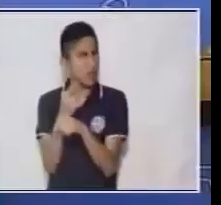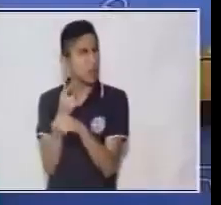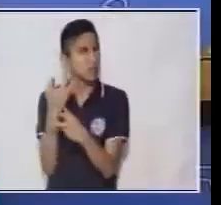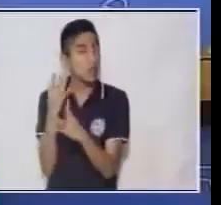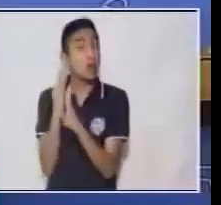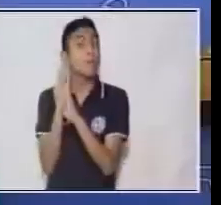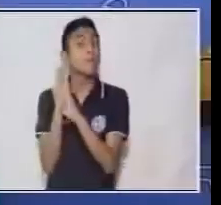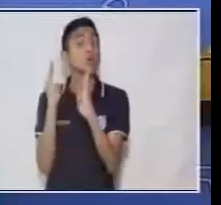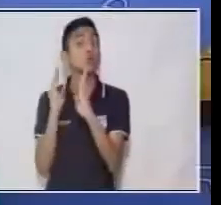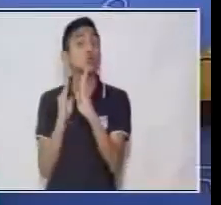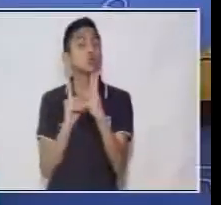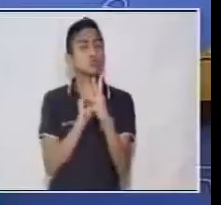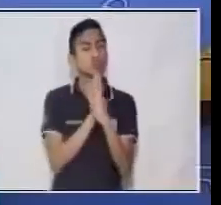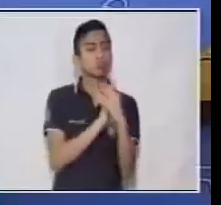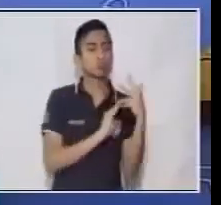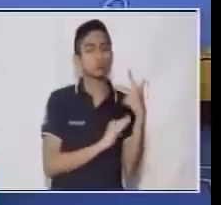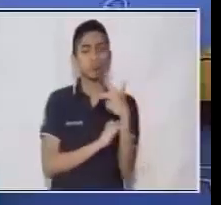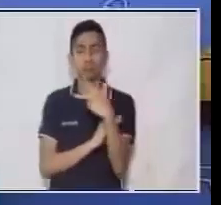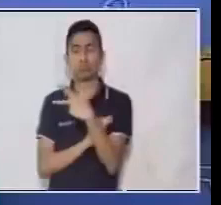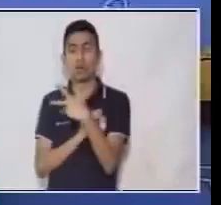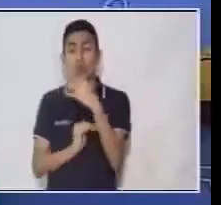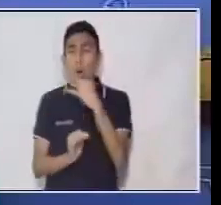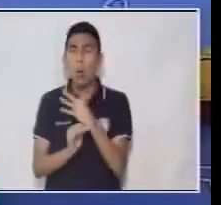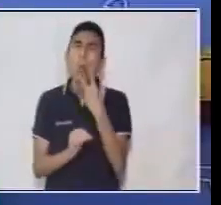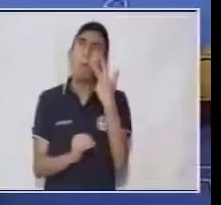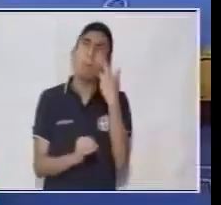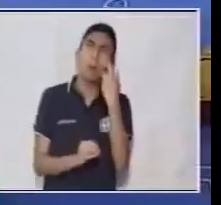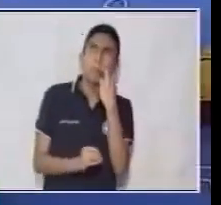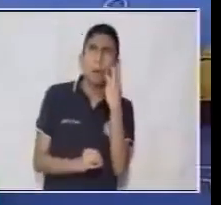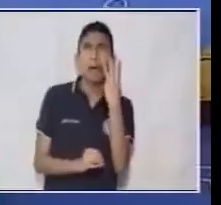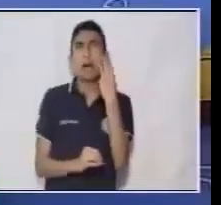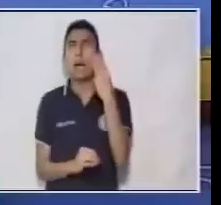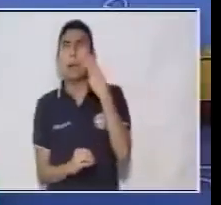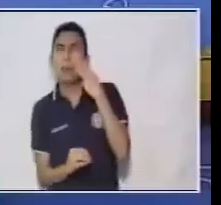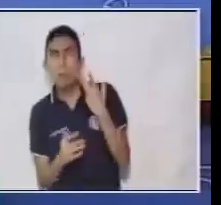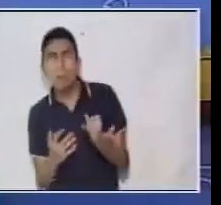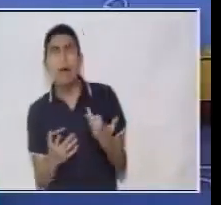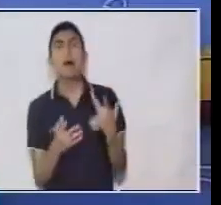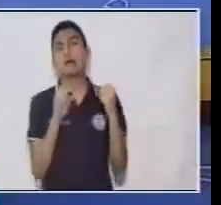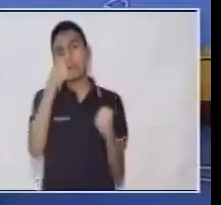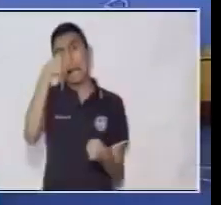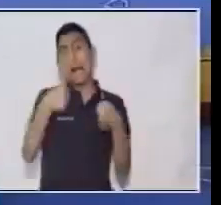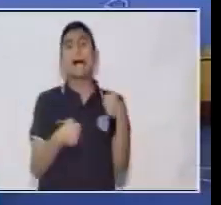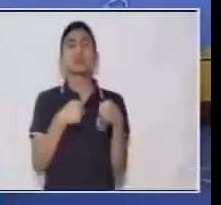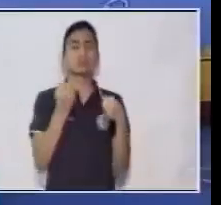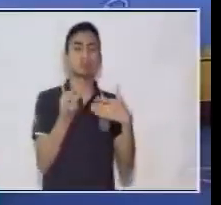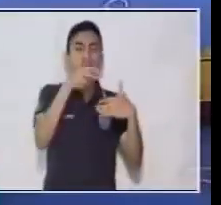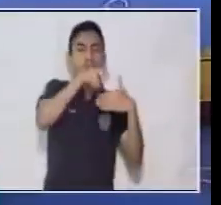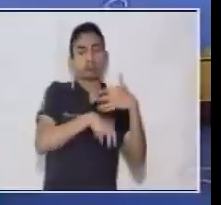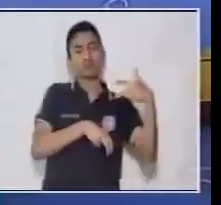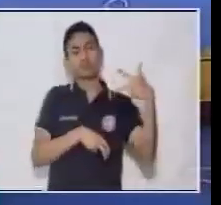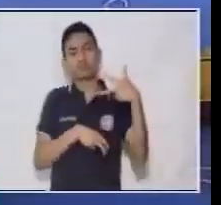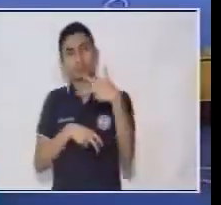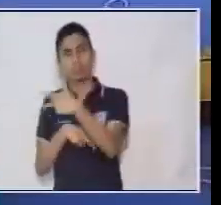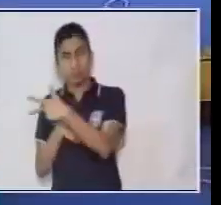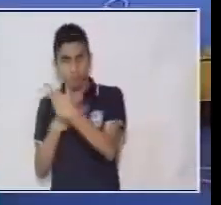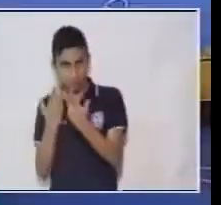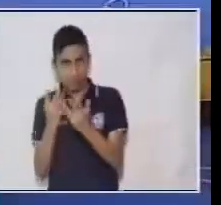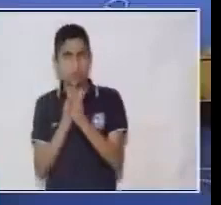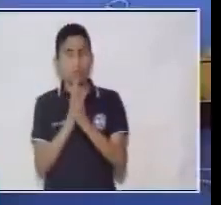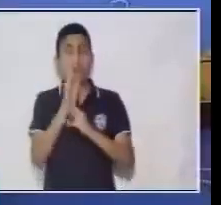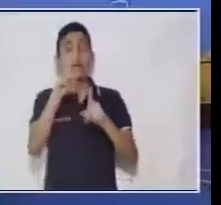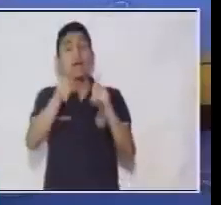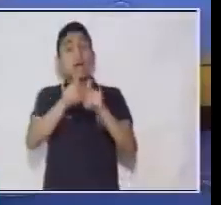bus. O mami o papi nos llevan en un automóvil. Nuestros padres también tienen